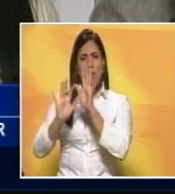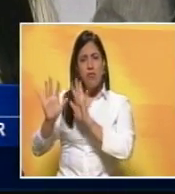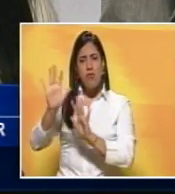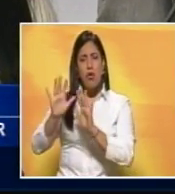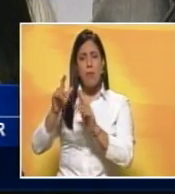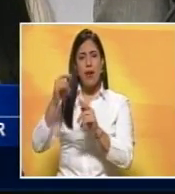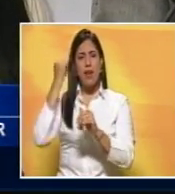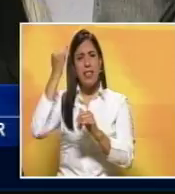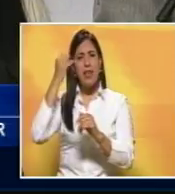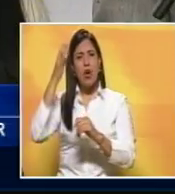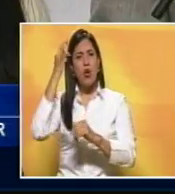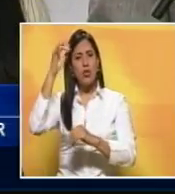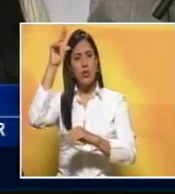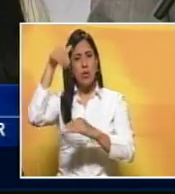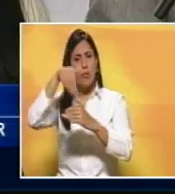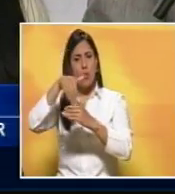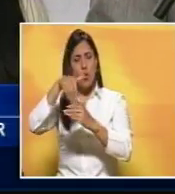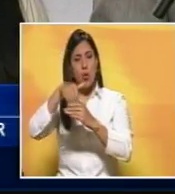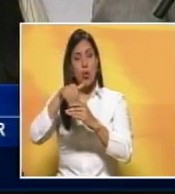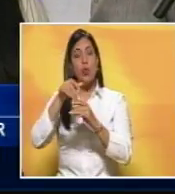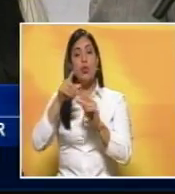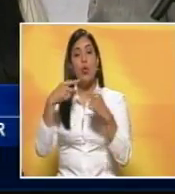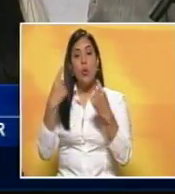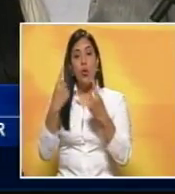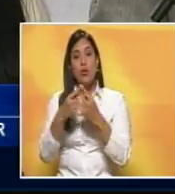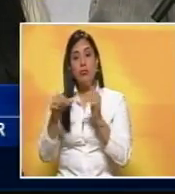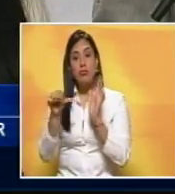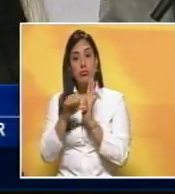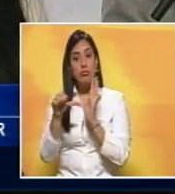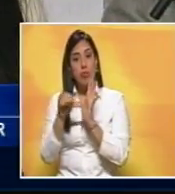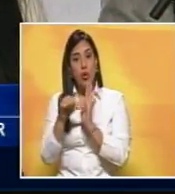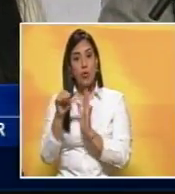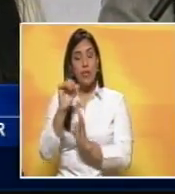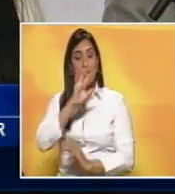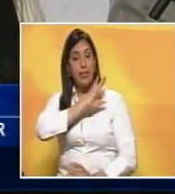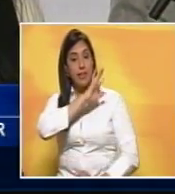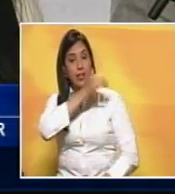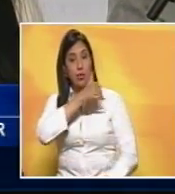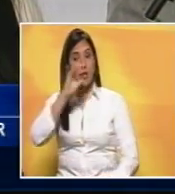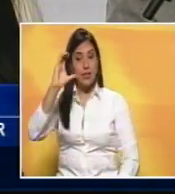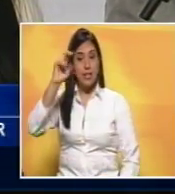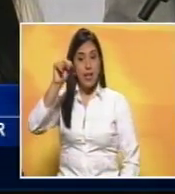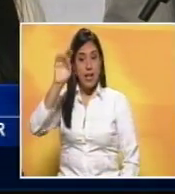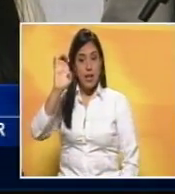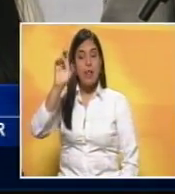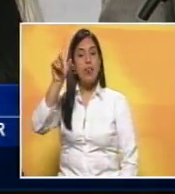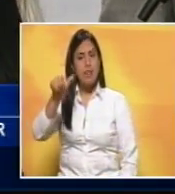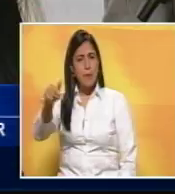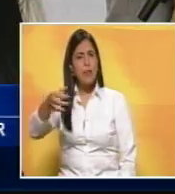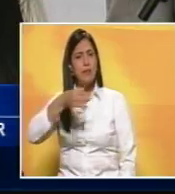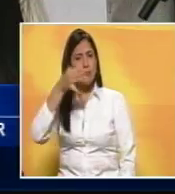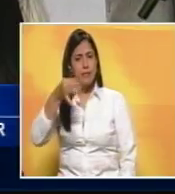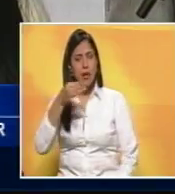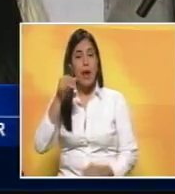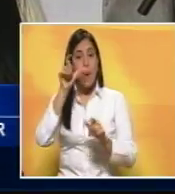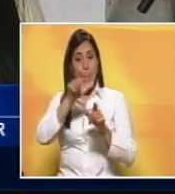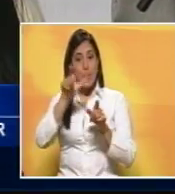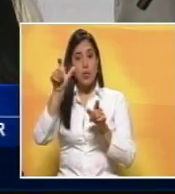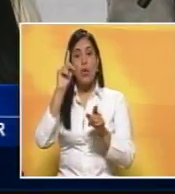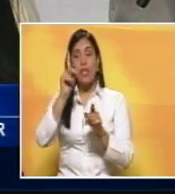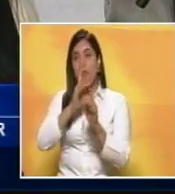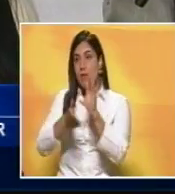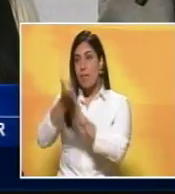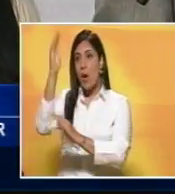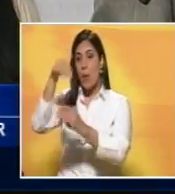está impulsando el Consejo Nacional Electoral, específicamente los rectores del CNE. Decía que la gente tenía que ir